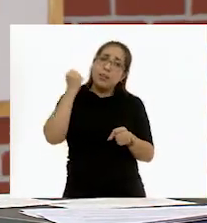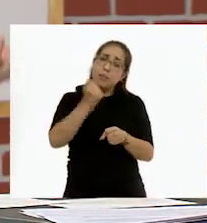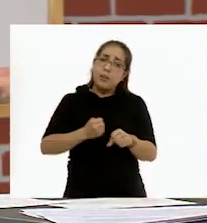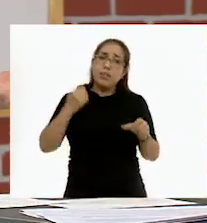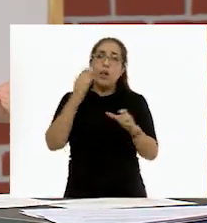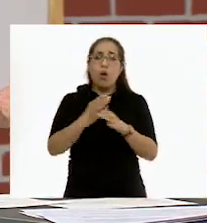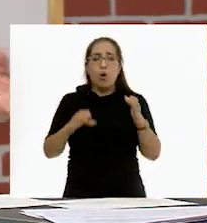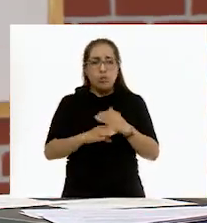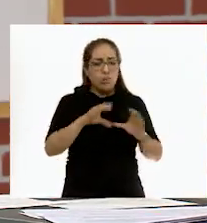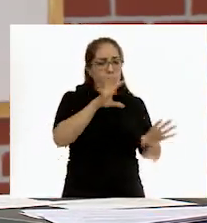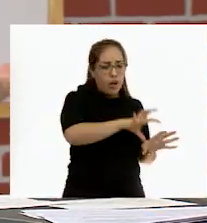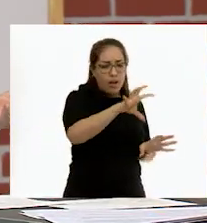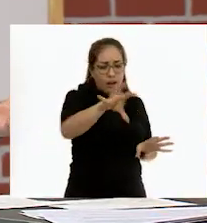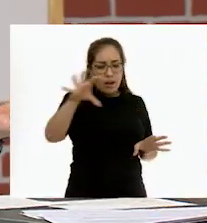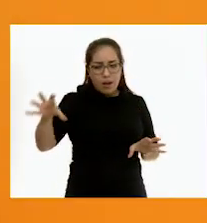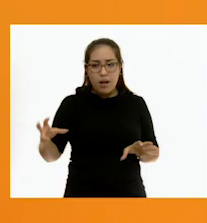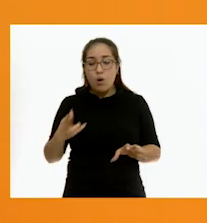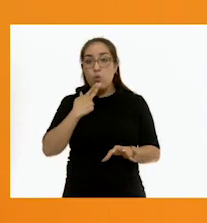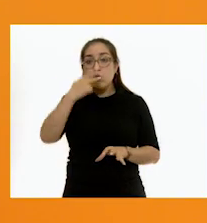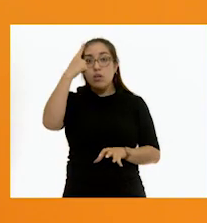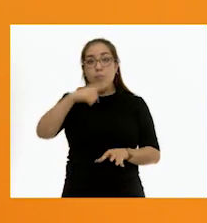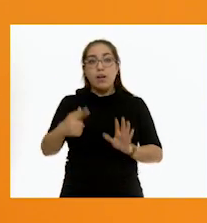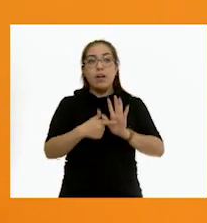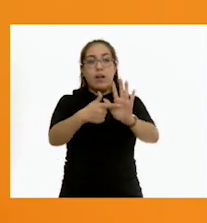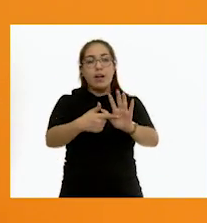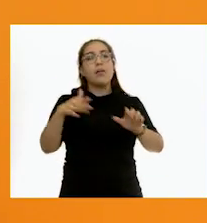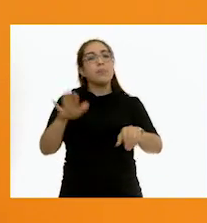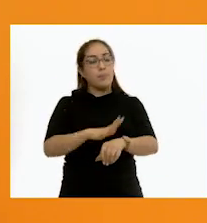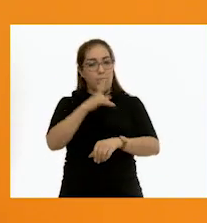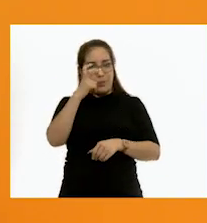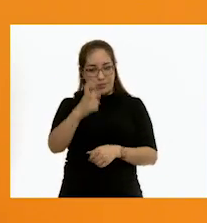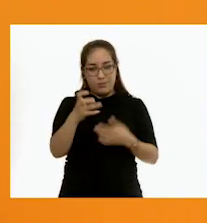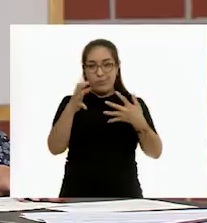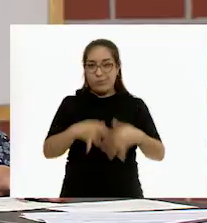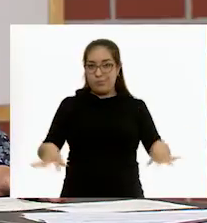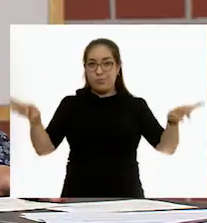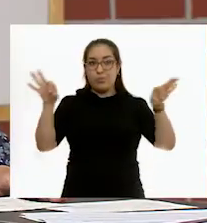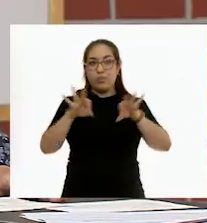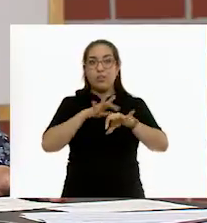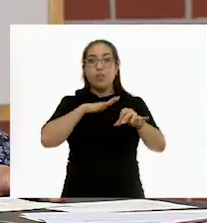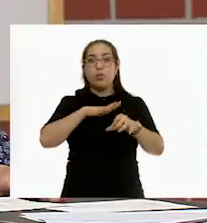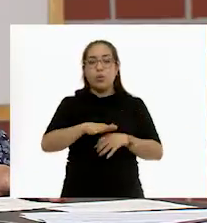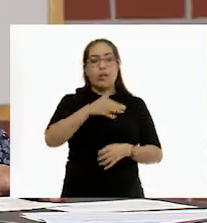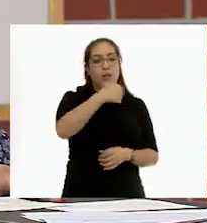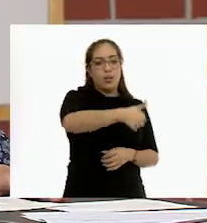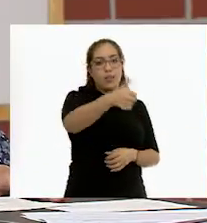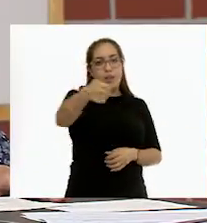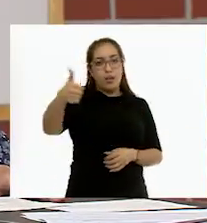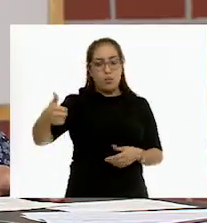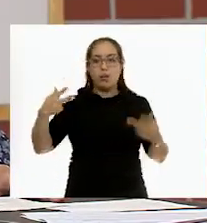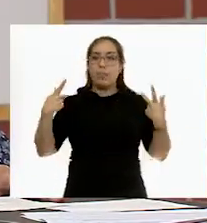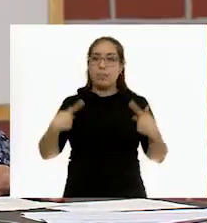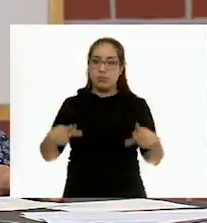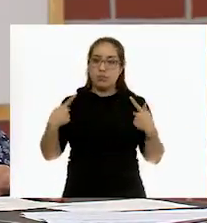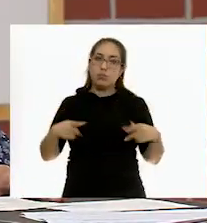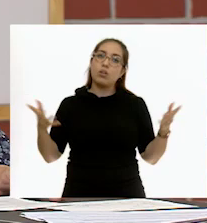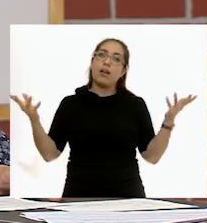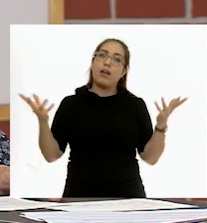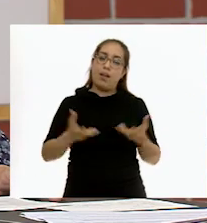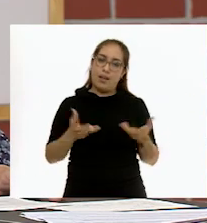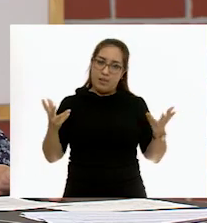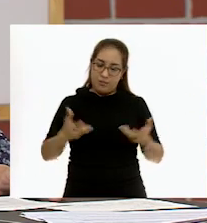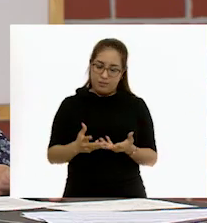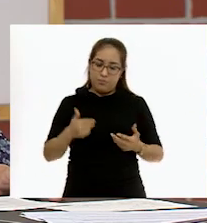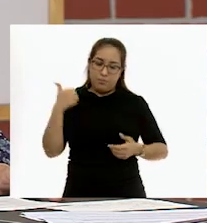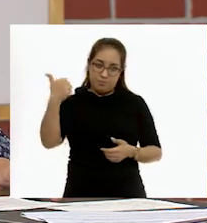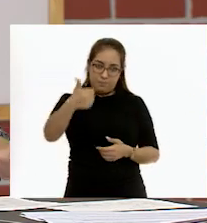muchas cosas, elementos, para que puedan surgir. Es por eso que es importante el papel que cada uno, la función más bien que desempeña